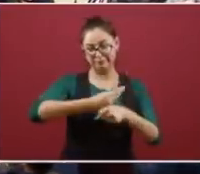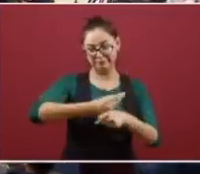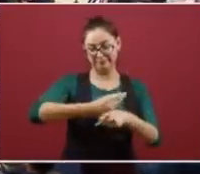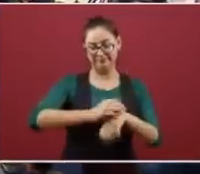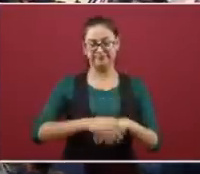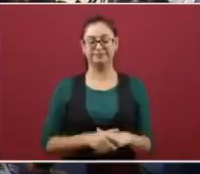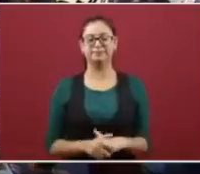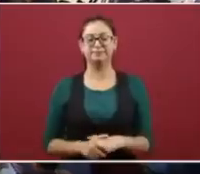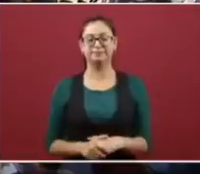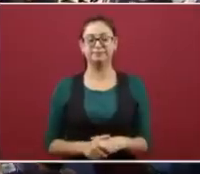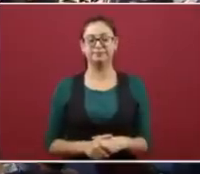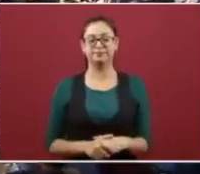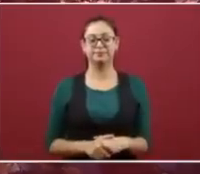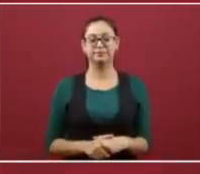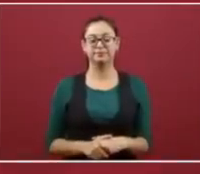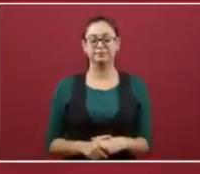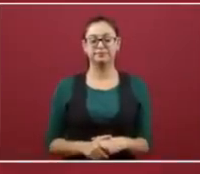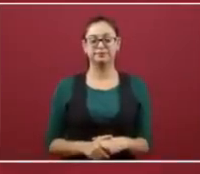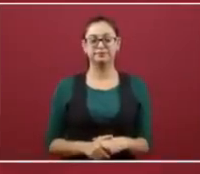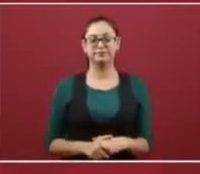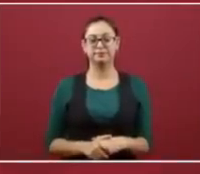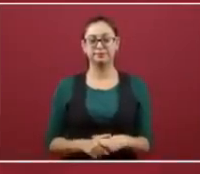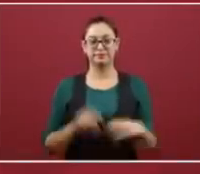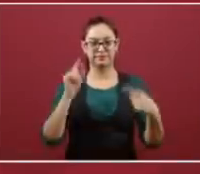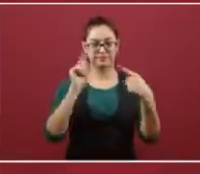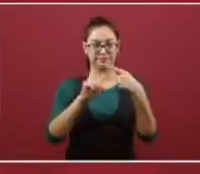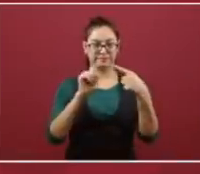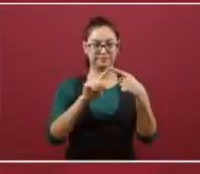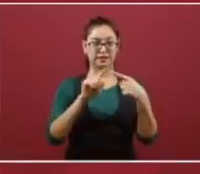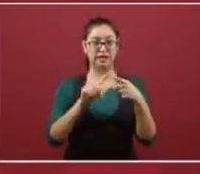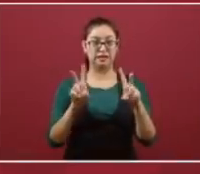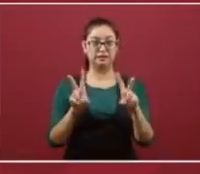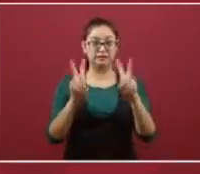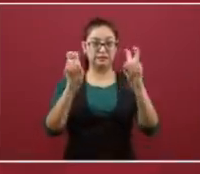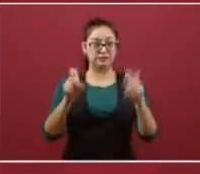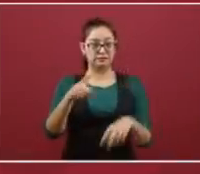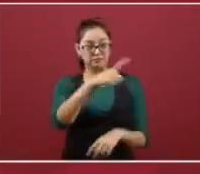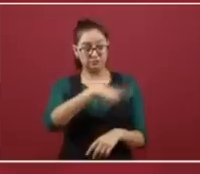la que tiene que ver con la extinción de dominio